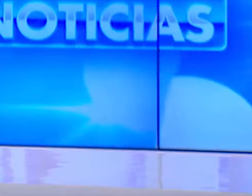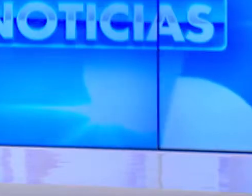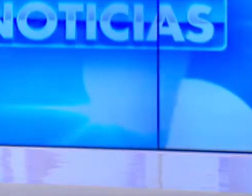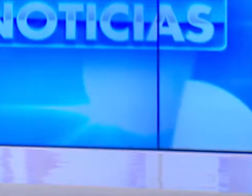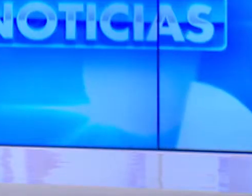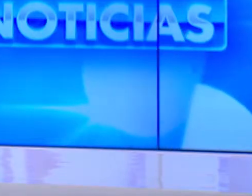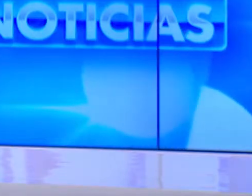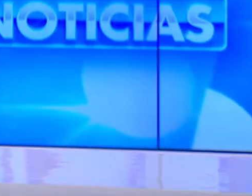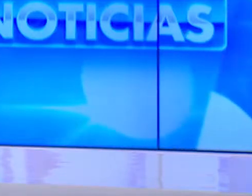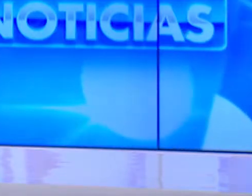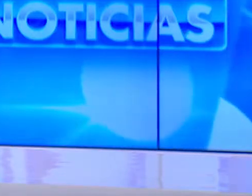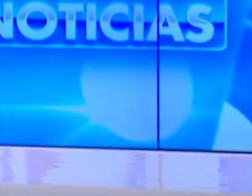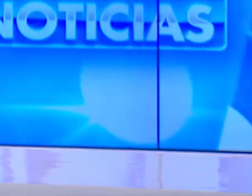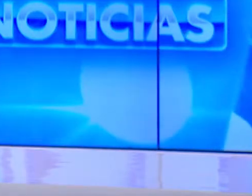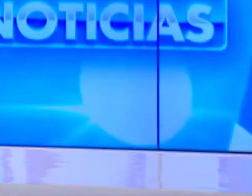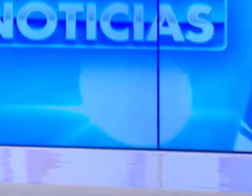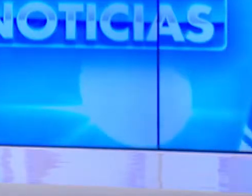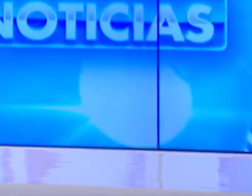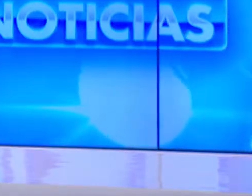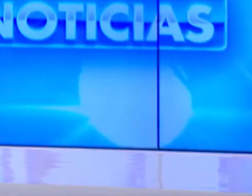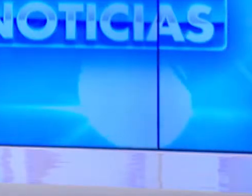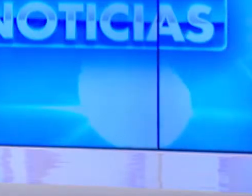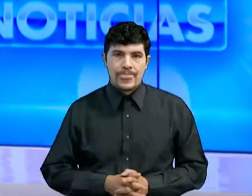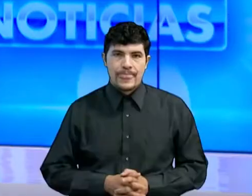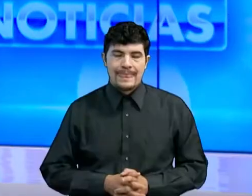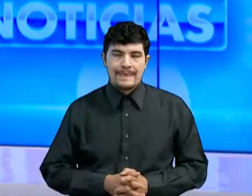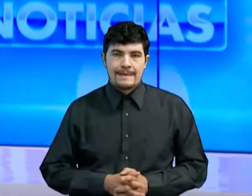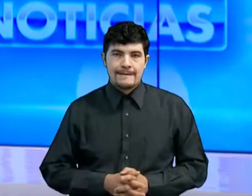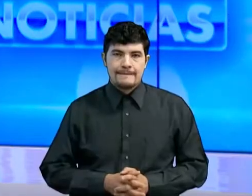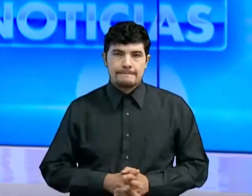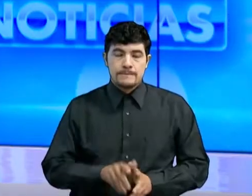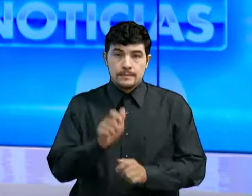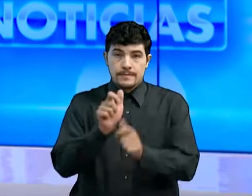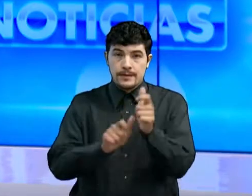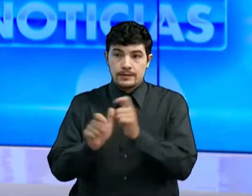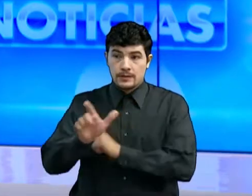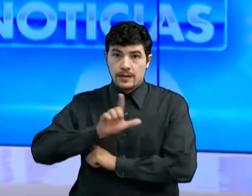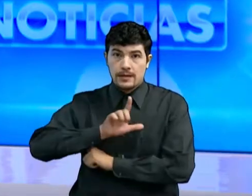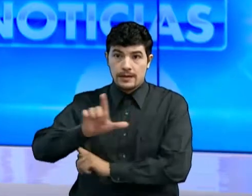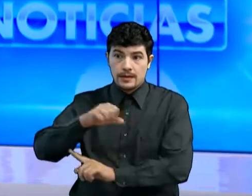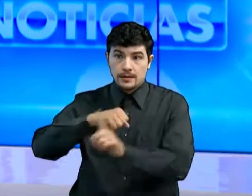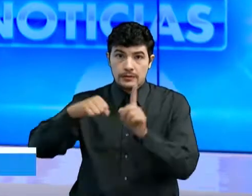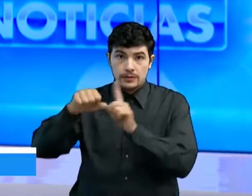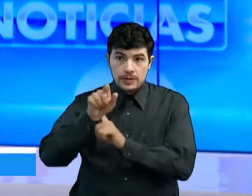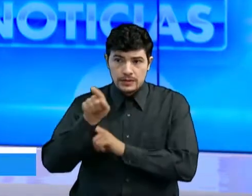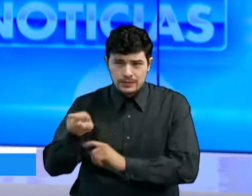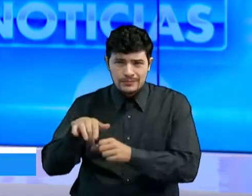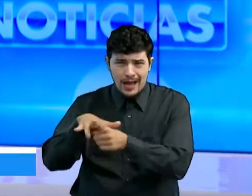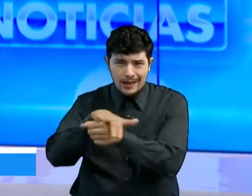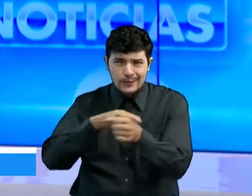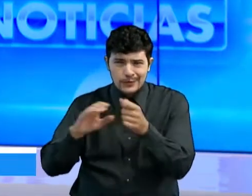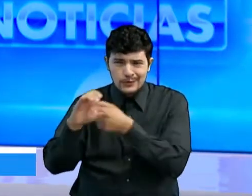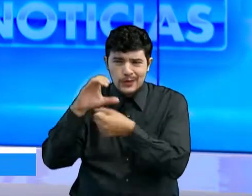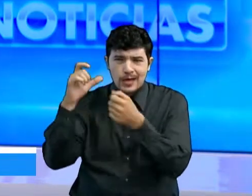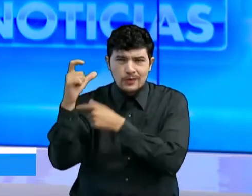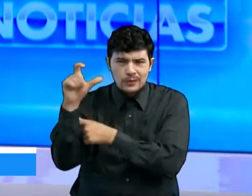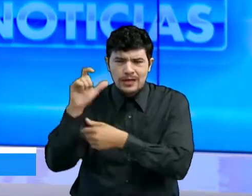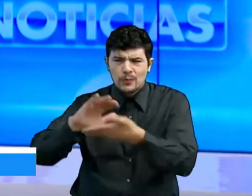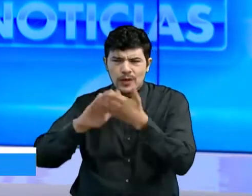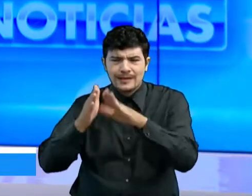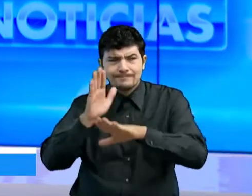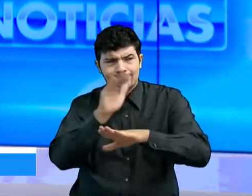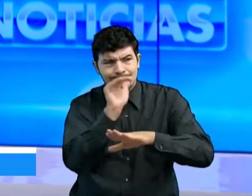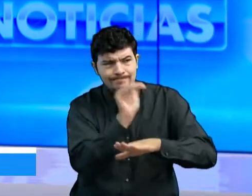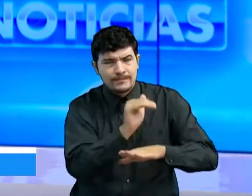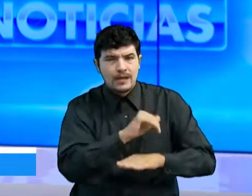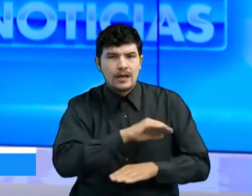Líderes sociales y habitantes de los barrios Cumbres del Norte y 6 de Reyes en Cúcuta le están haciendo un llamado a la administración municipal para que